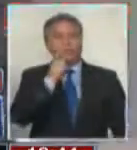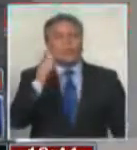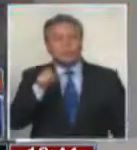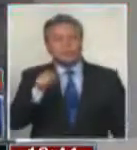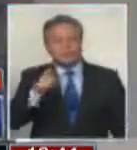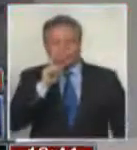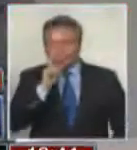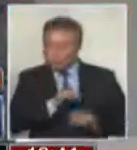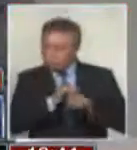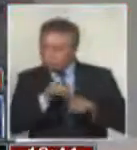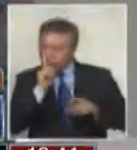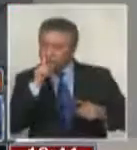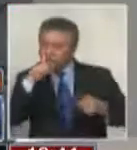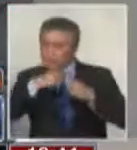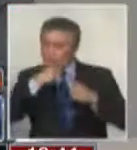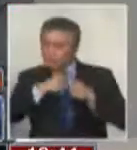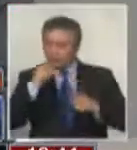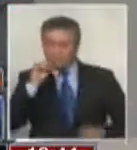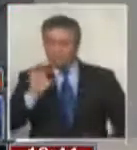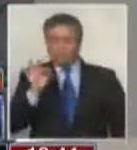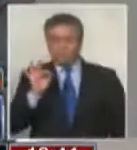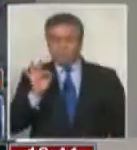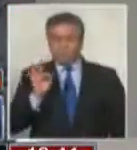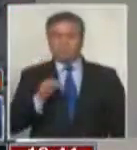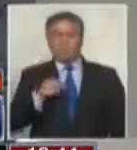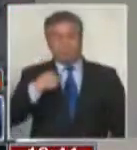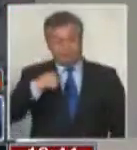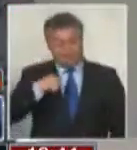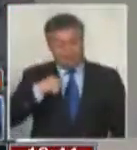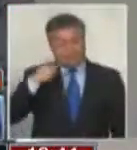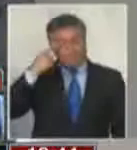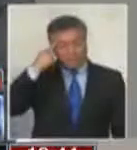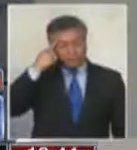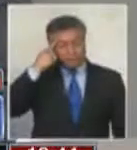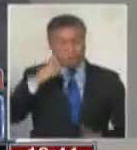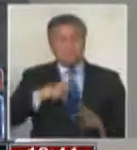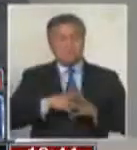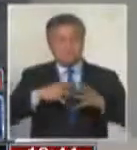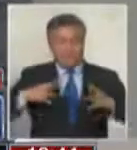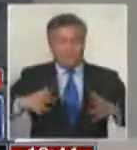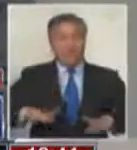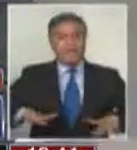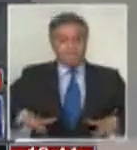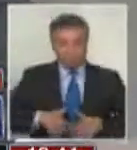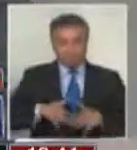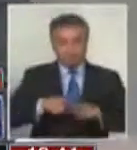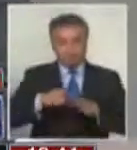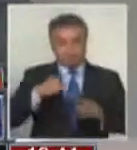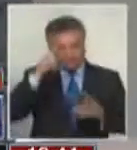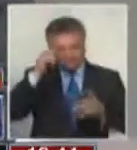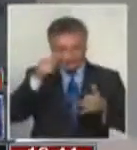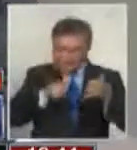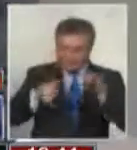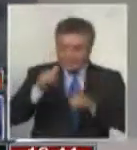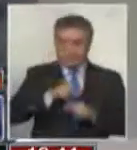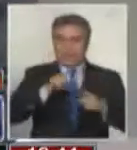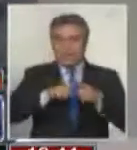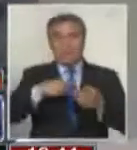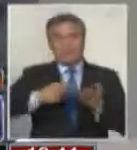a mí me parece que un mayor esfuerzo en ciencia y tecnología en innovación